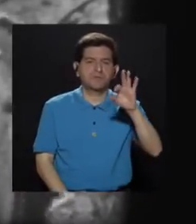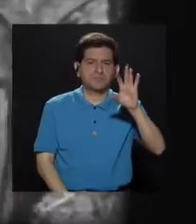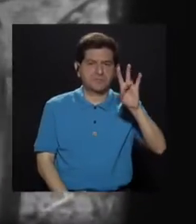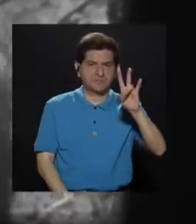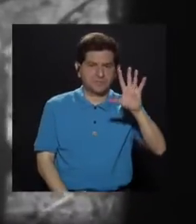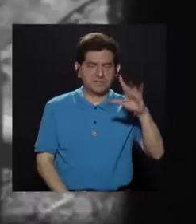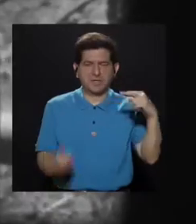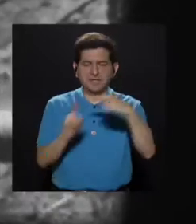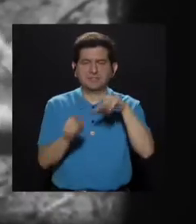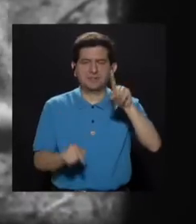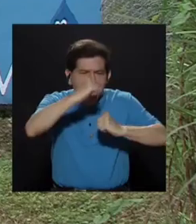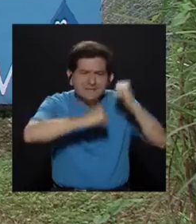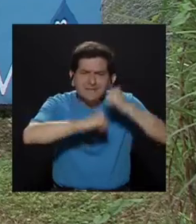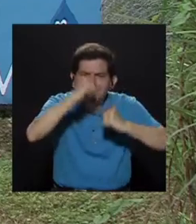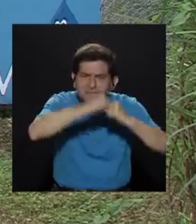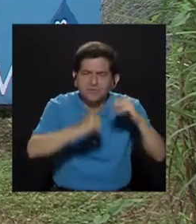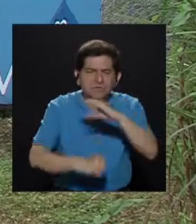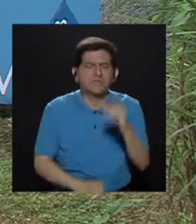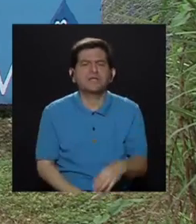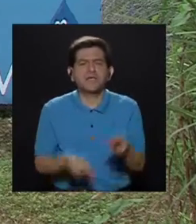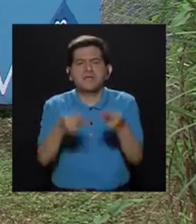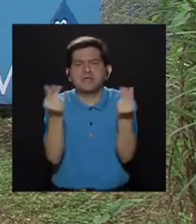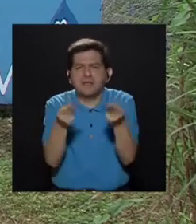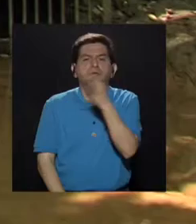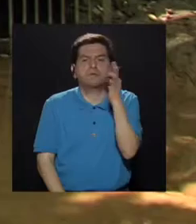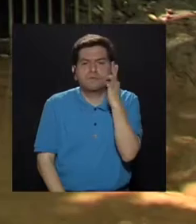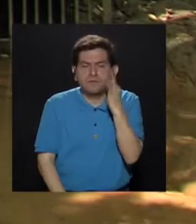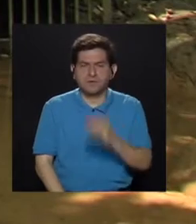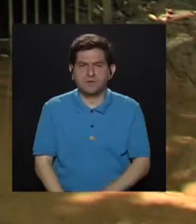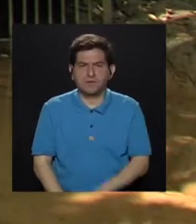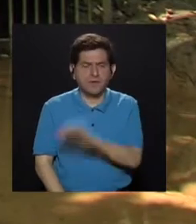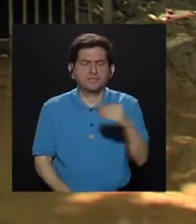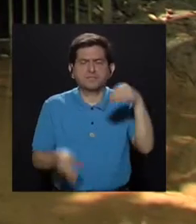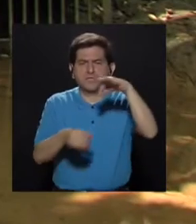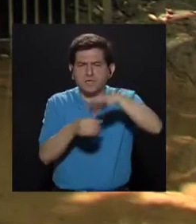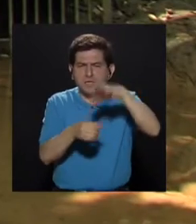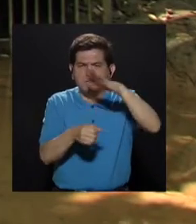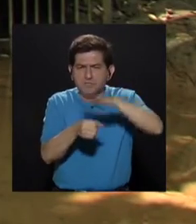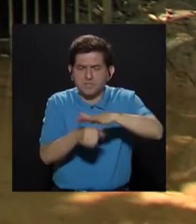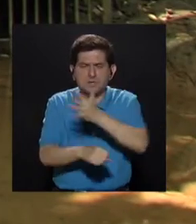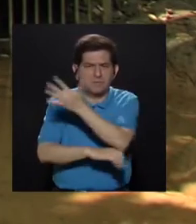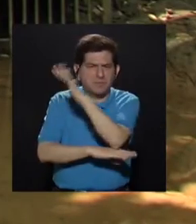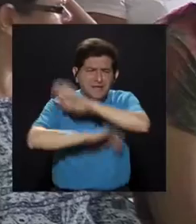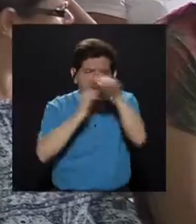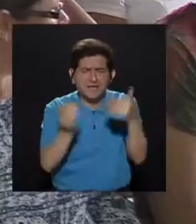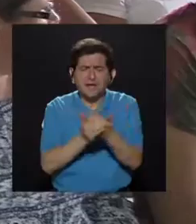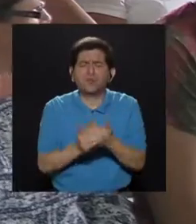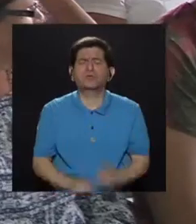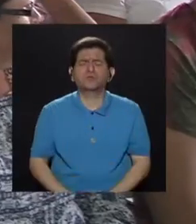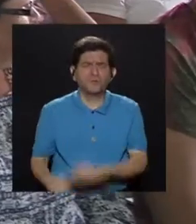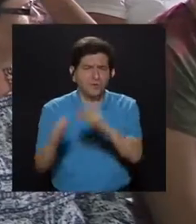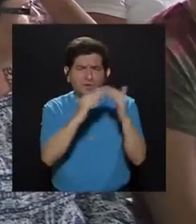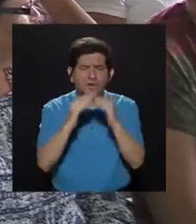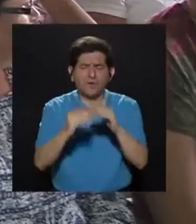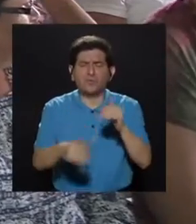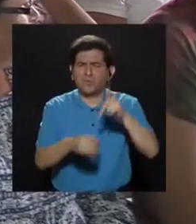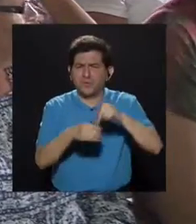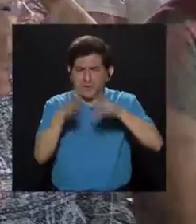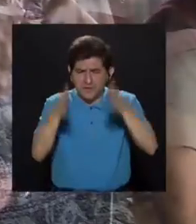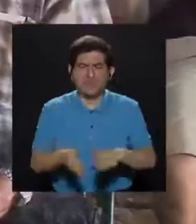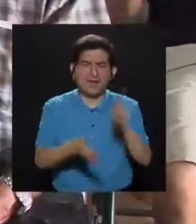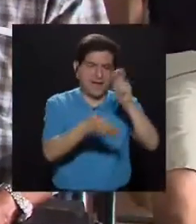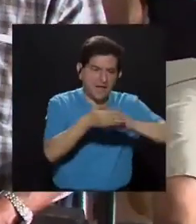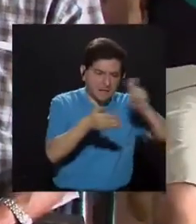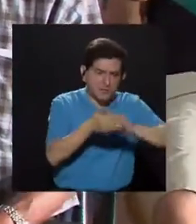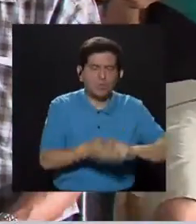derecho. Canal UCR le trae un documental realizado por Ana Xóchitl Alarcón para la AIA sobre la importancia de la gestión